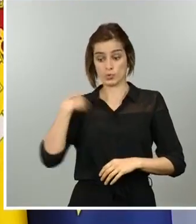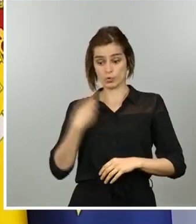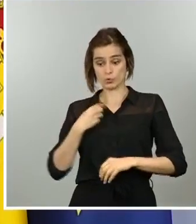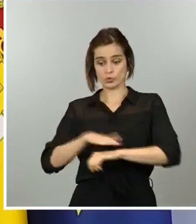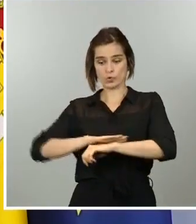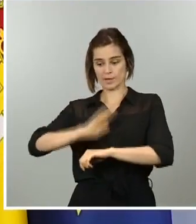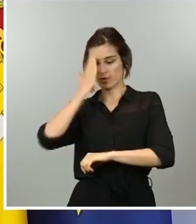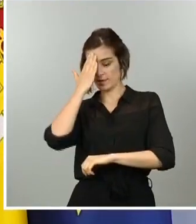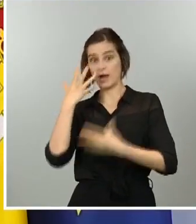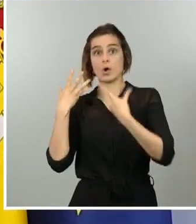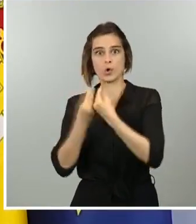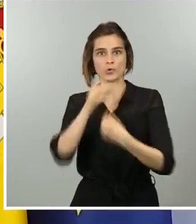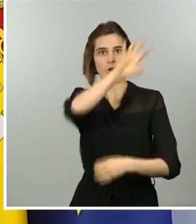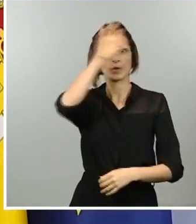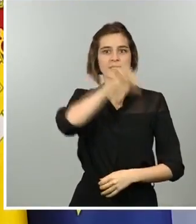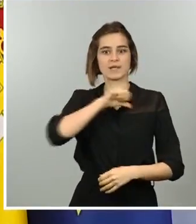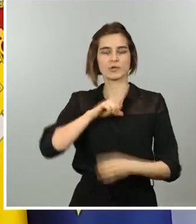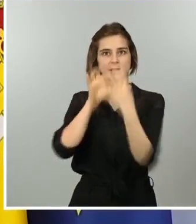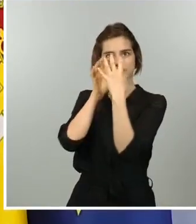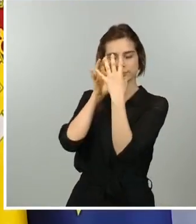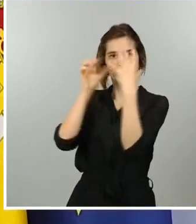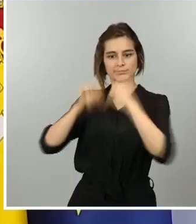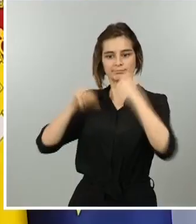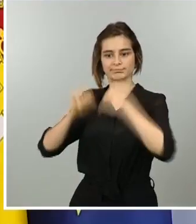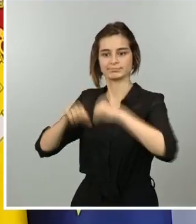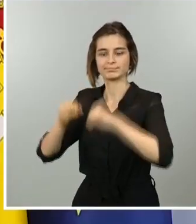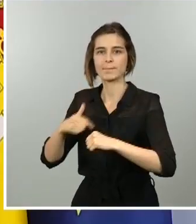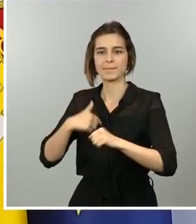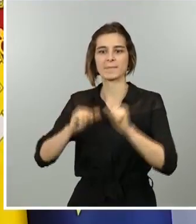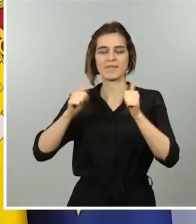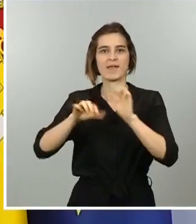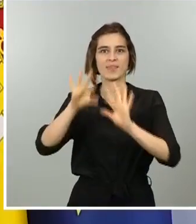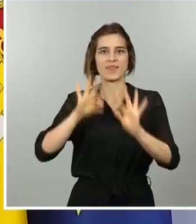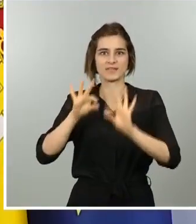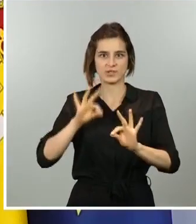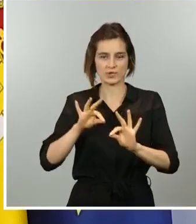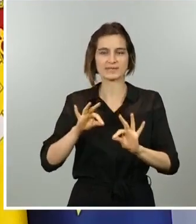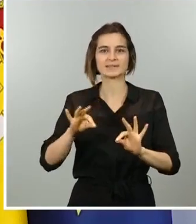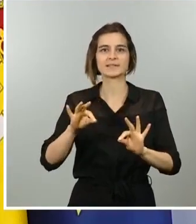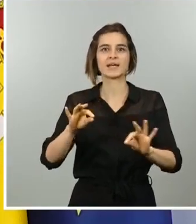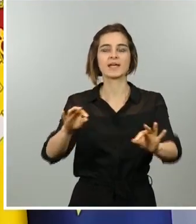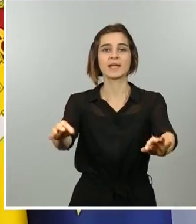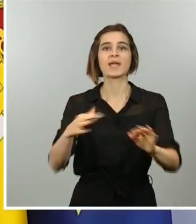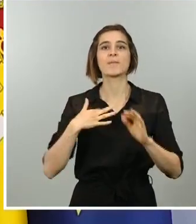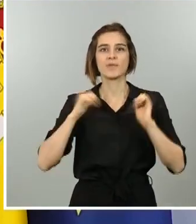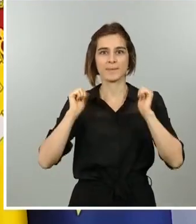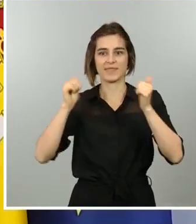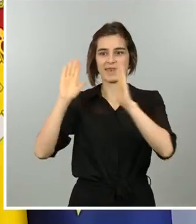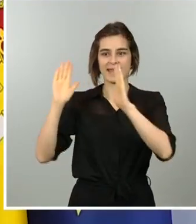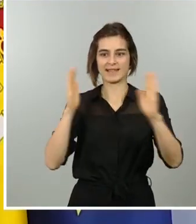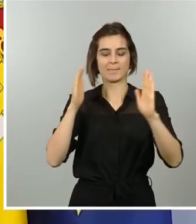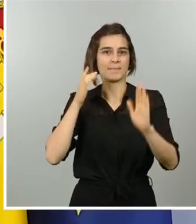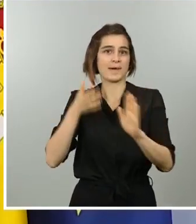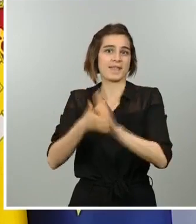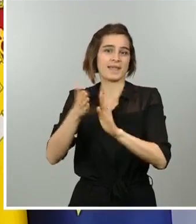tomando las decisiones que nos permitan llevar a cabo, progresar en esta etapa de transición hacia la nueva